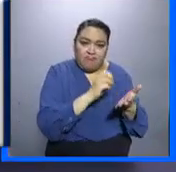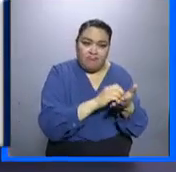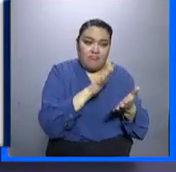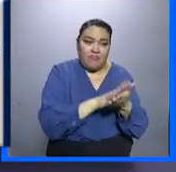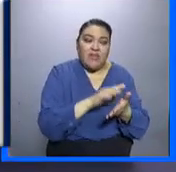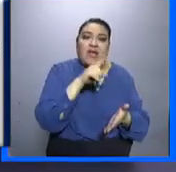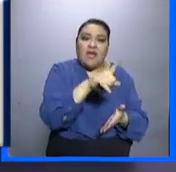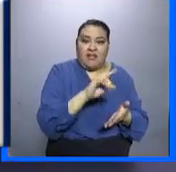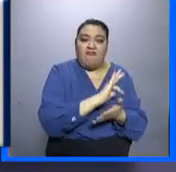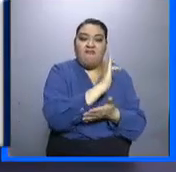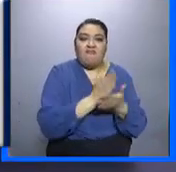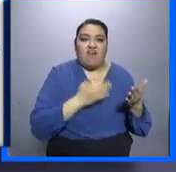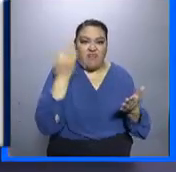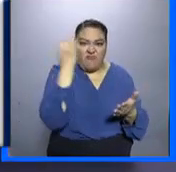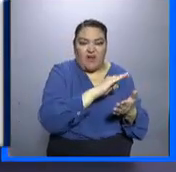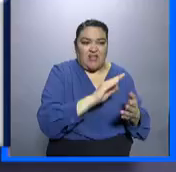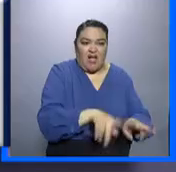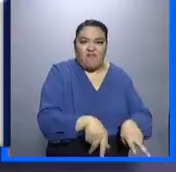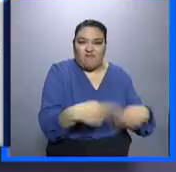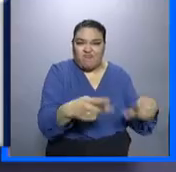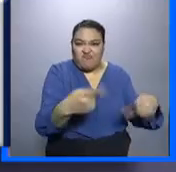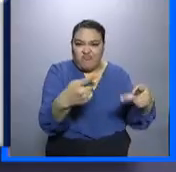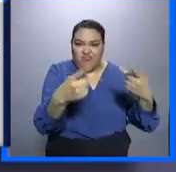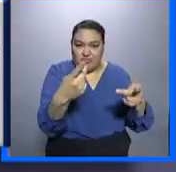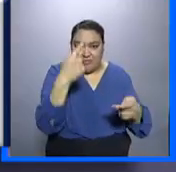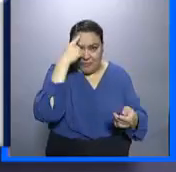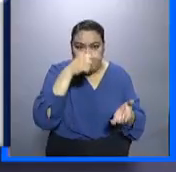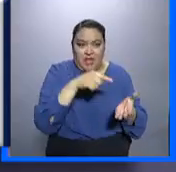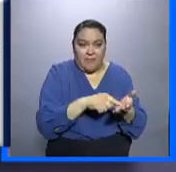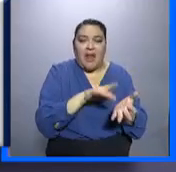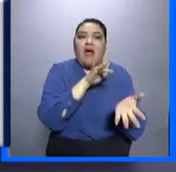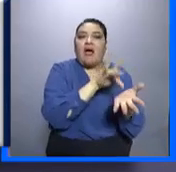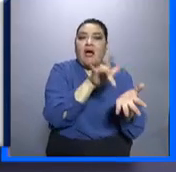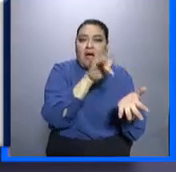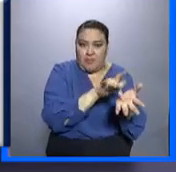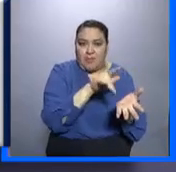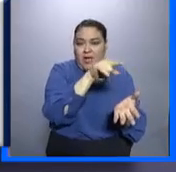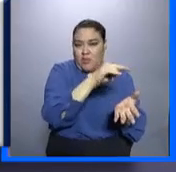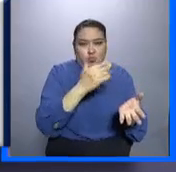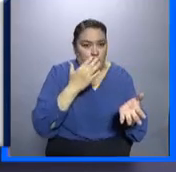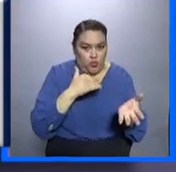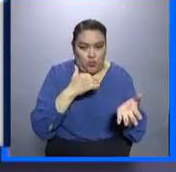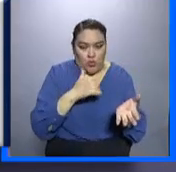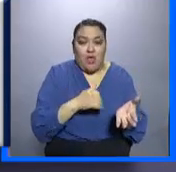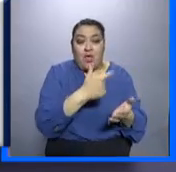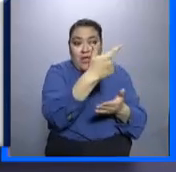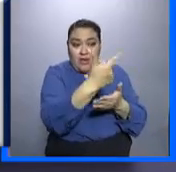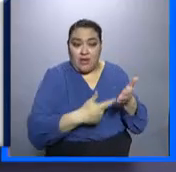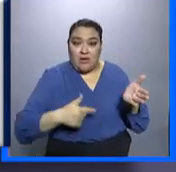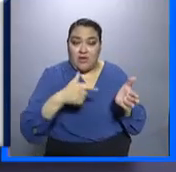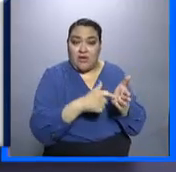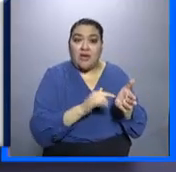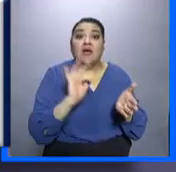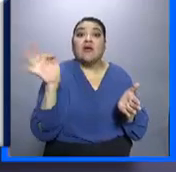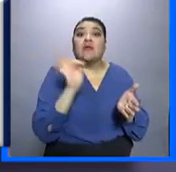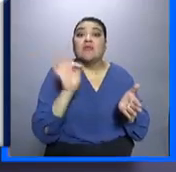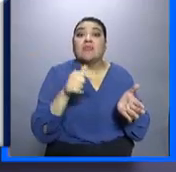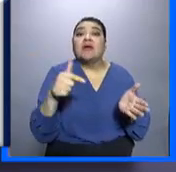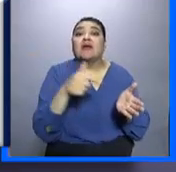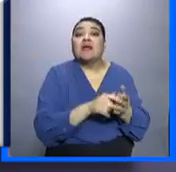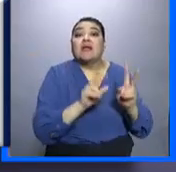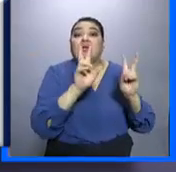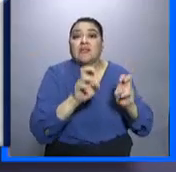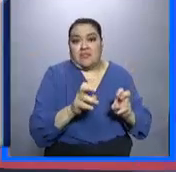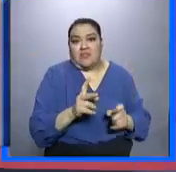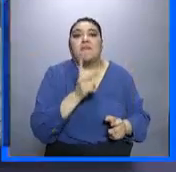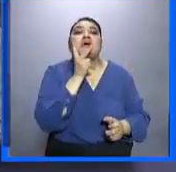presuntos factureros, es decir, por emitir comprobantes para respaldar operaciones inexistentes. Algunos de ellos estarían relacionados con